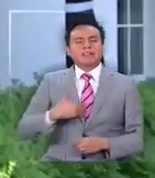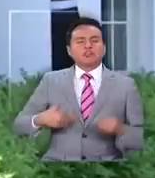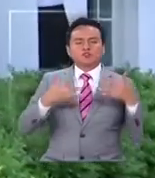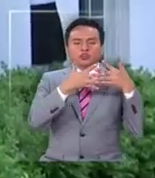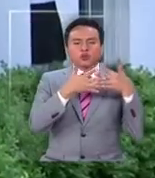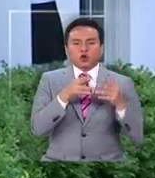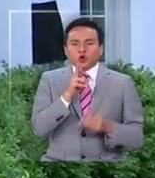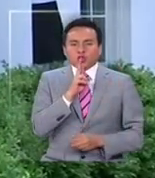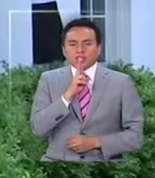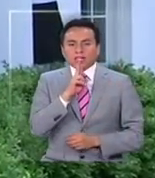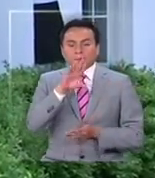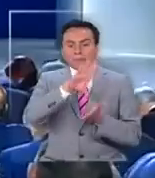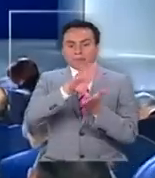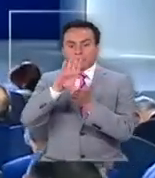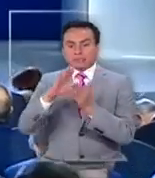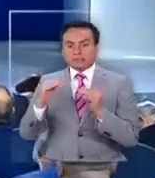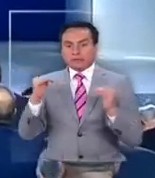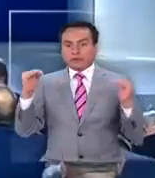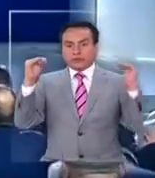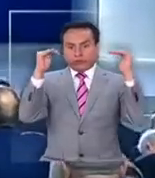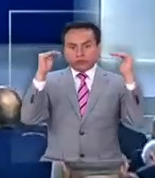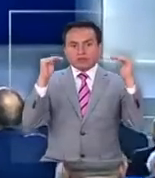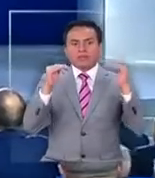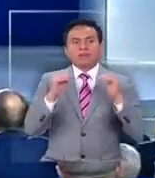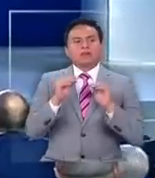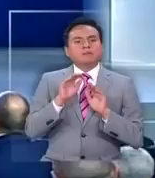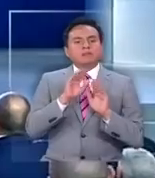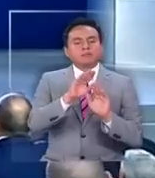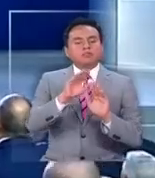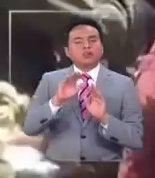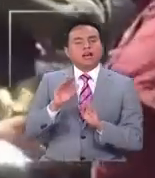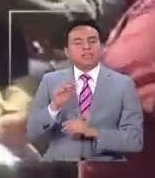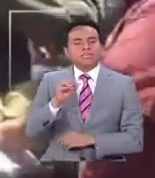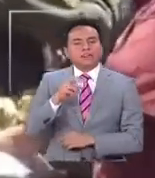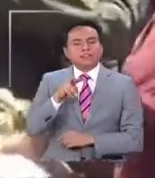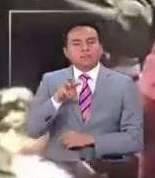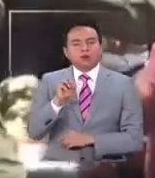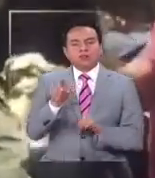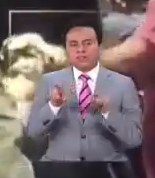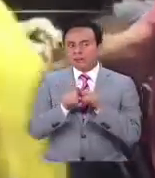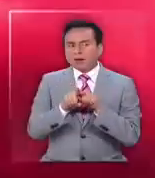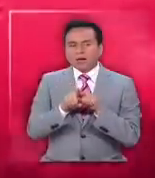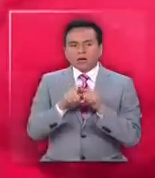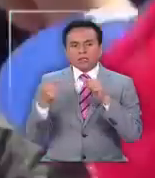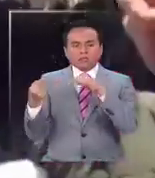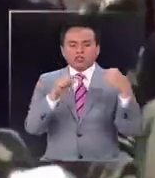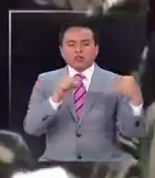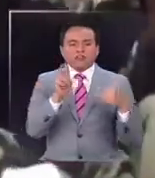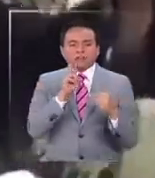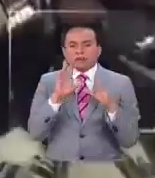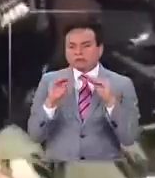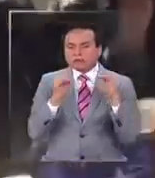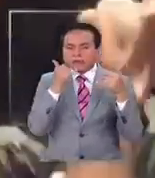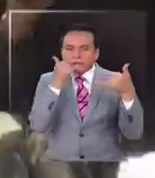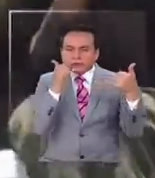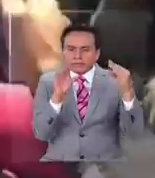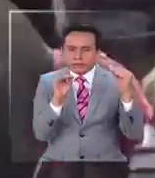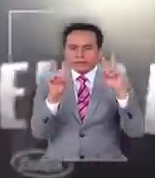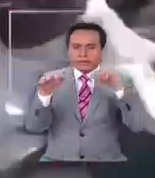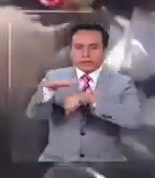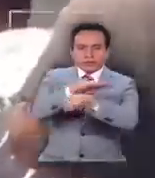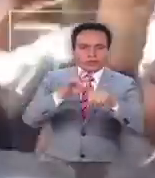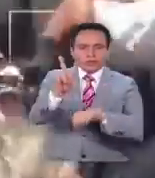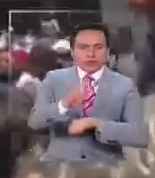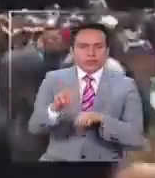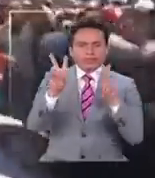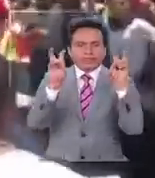y de Rusia, las dos potencias que respaldan a la oposición y al chavismo, discutieron este viernes telefónicamente sobre la situación en Venezuela. Y al